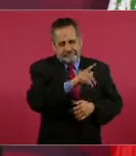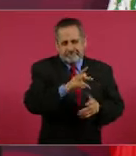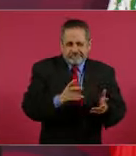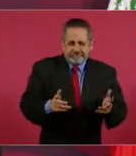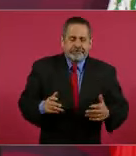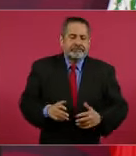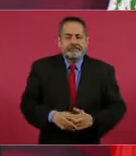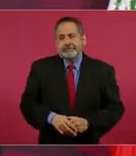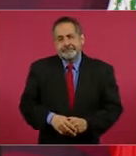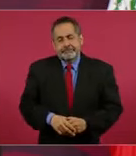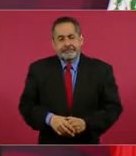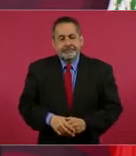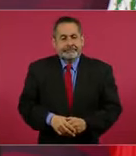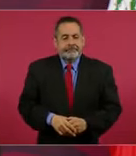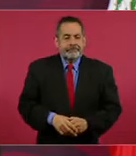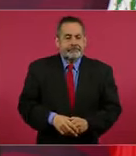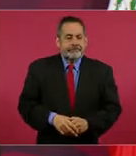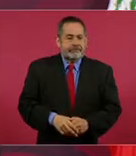Entonces,